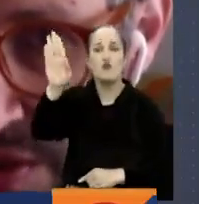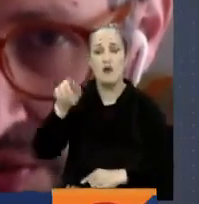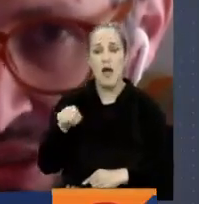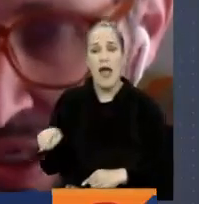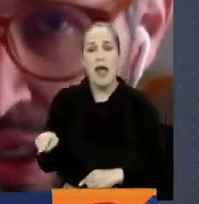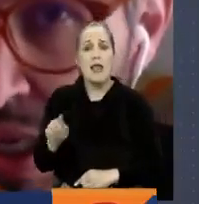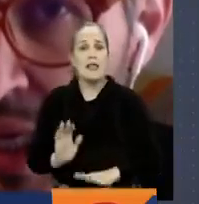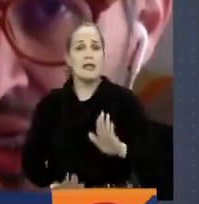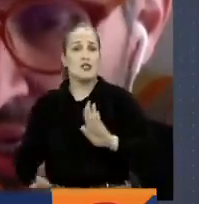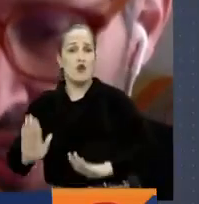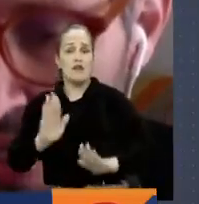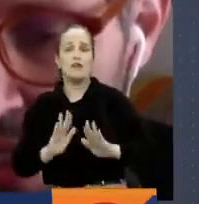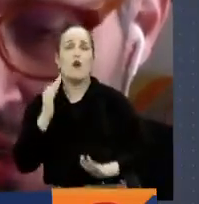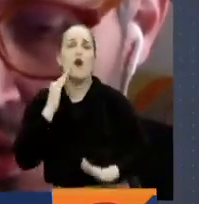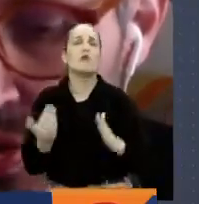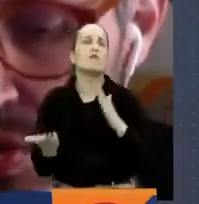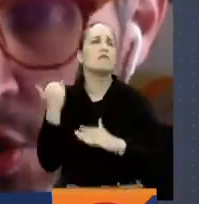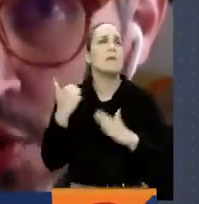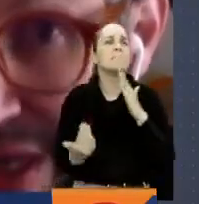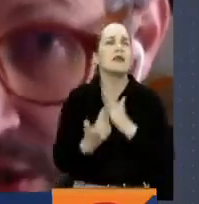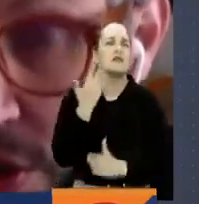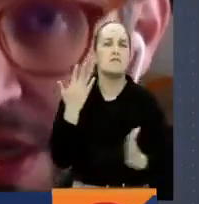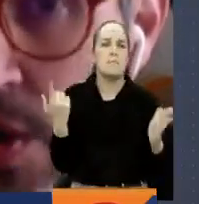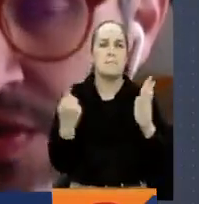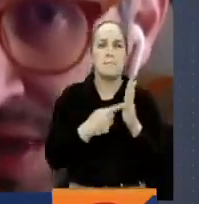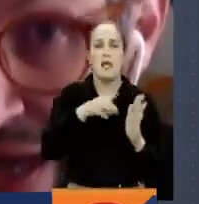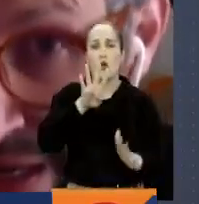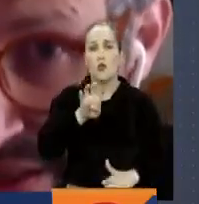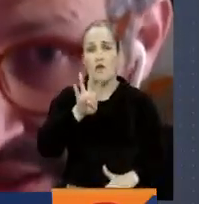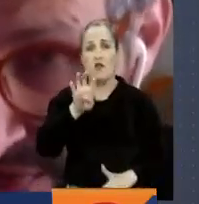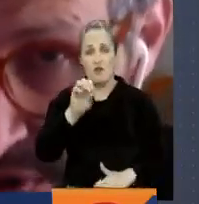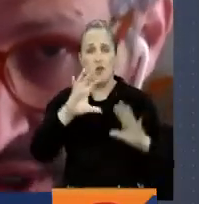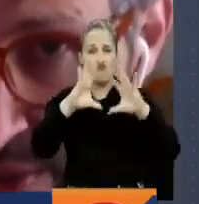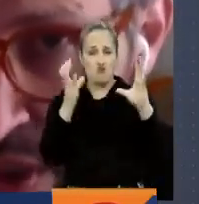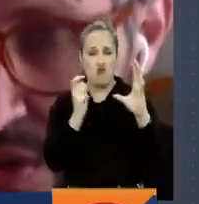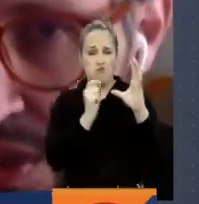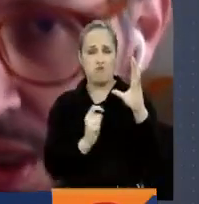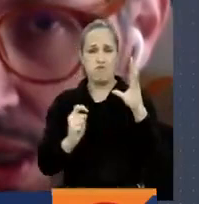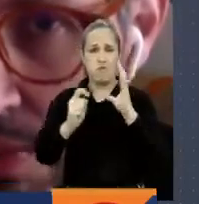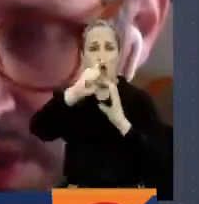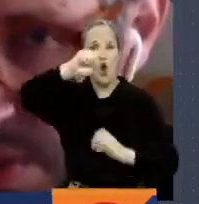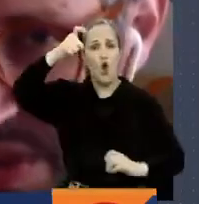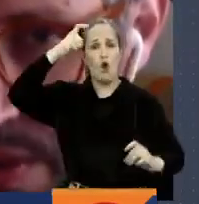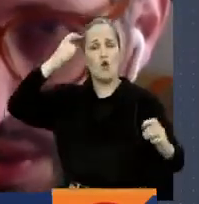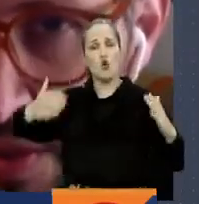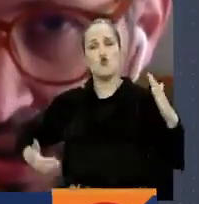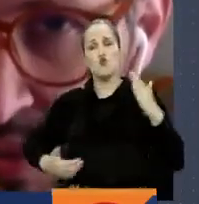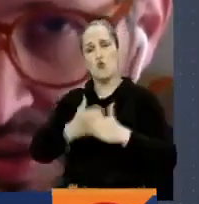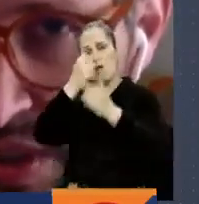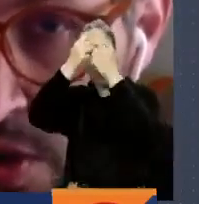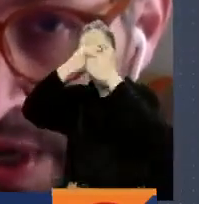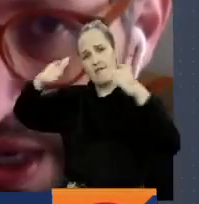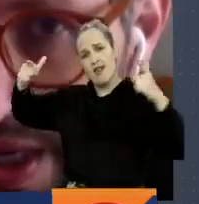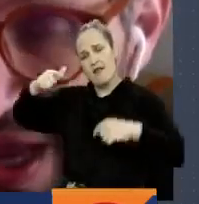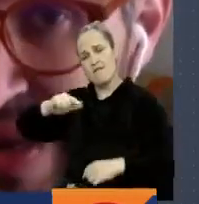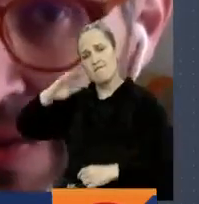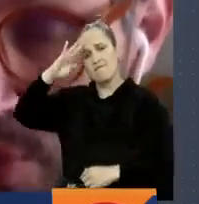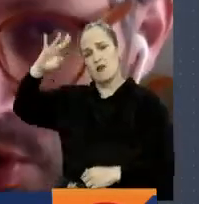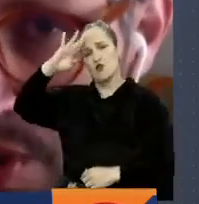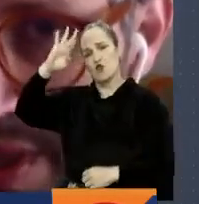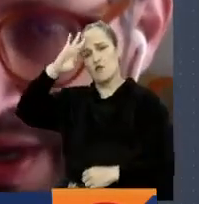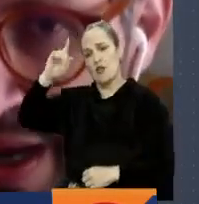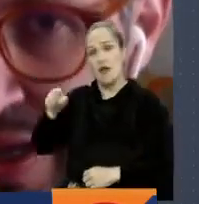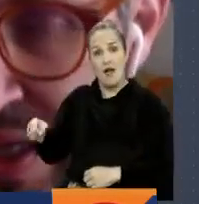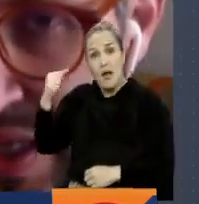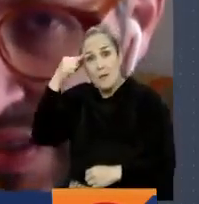difundieron en los 90 los gobiernos neoliberales que fueron hegemónicos pero pues en el último tiempo Esto es algo que en